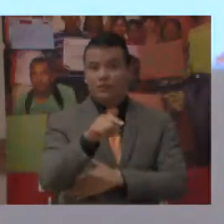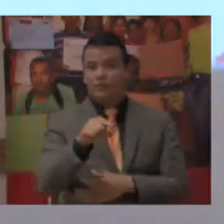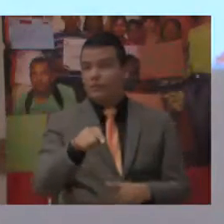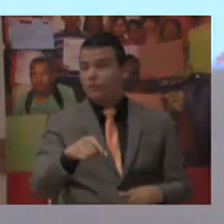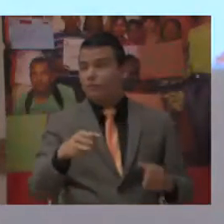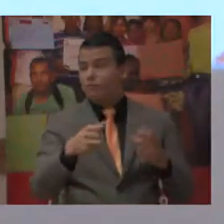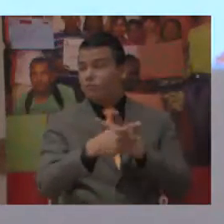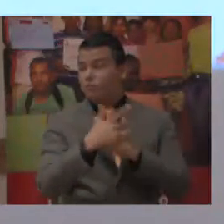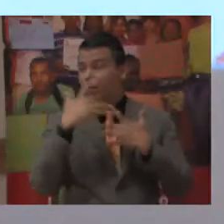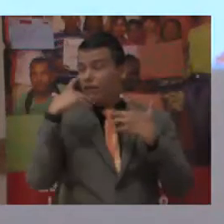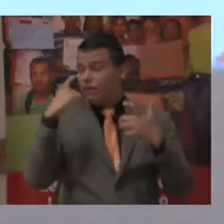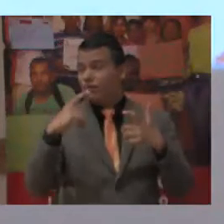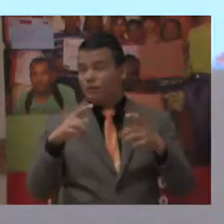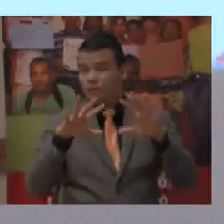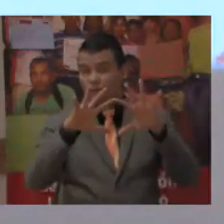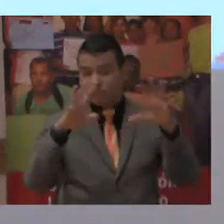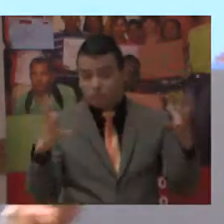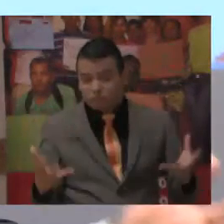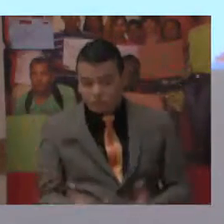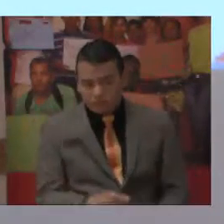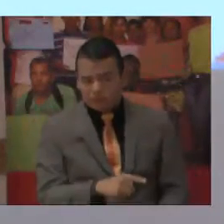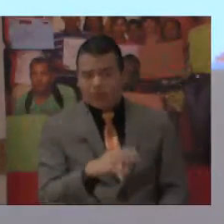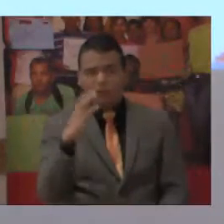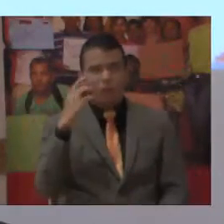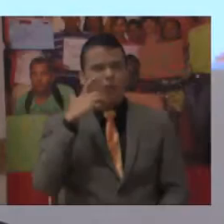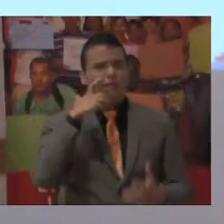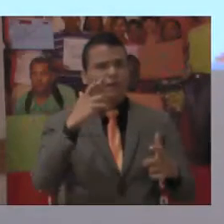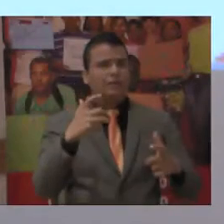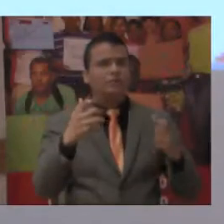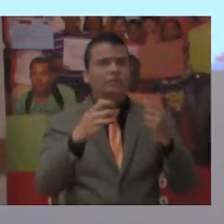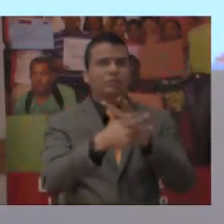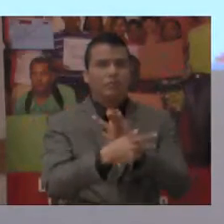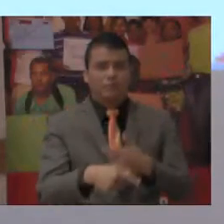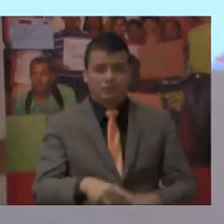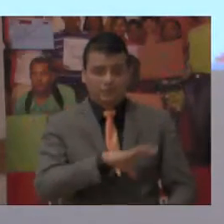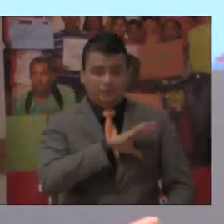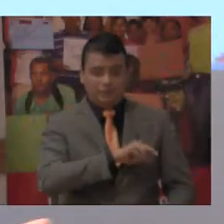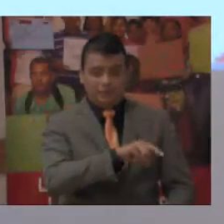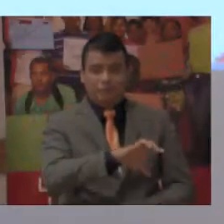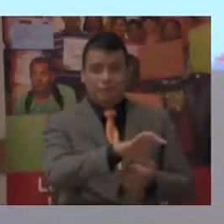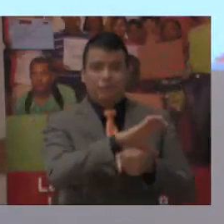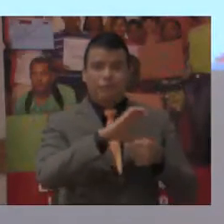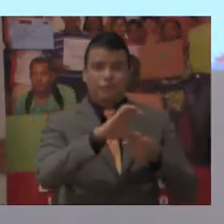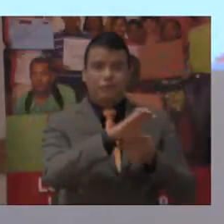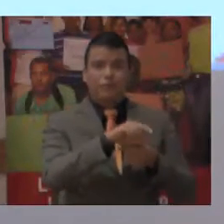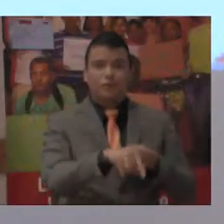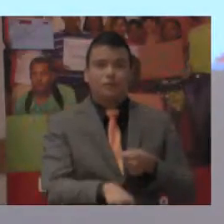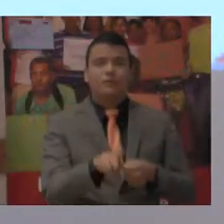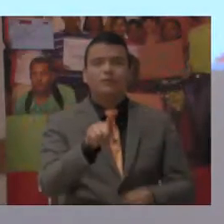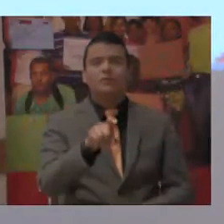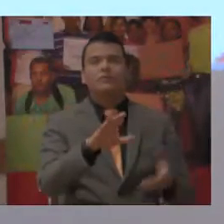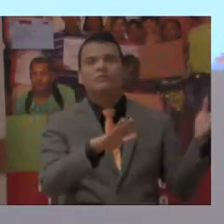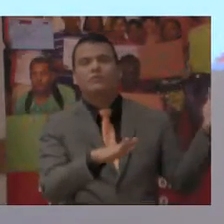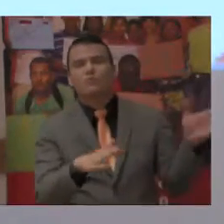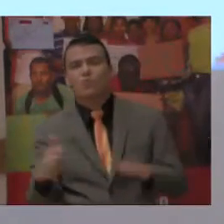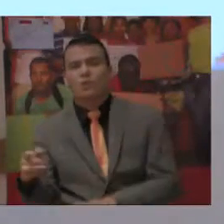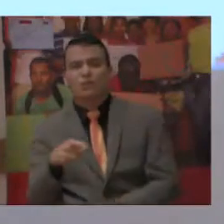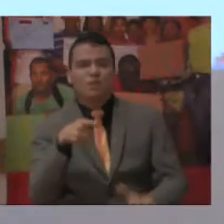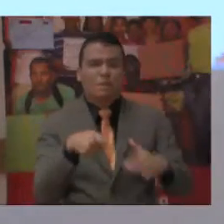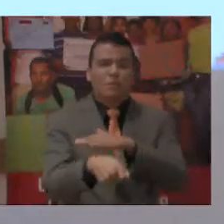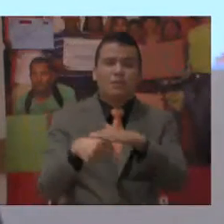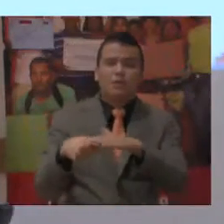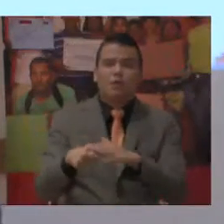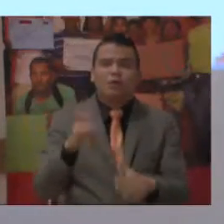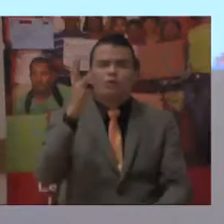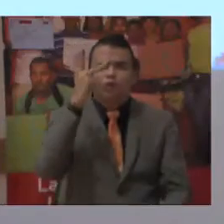más violentas de la Tierra. Pasan un ejemplo, Cali. Cali tiene 6 muertes violentas diarias.